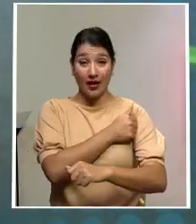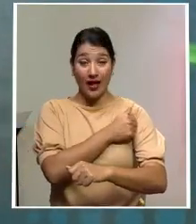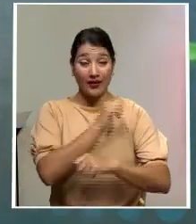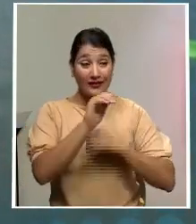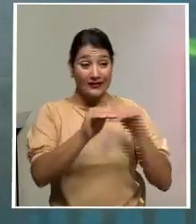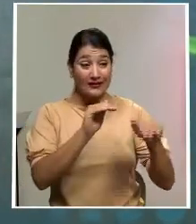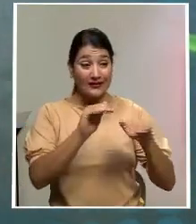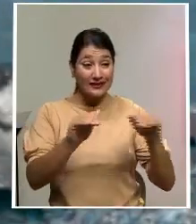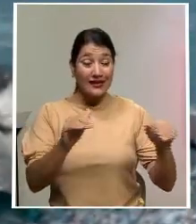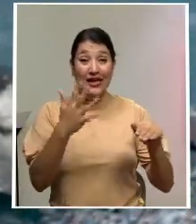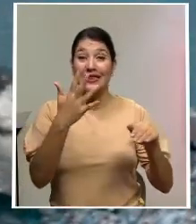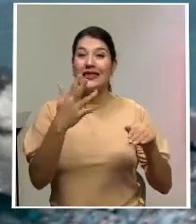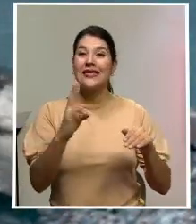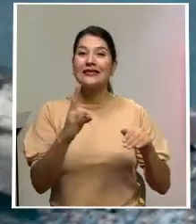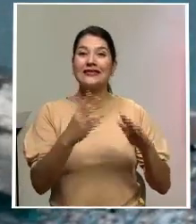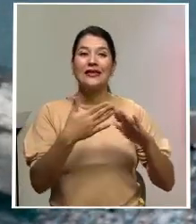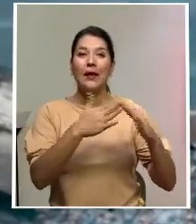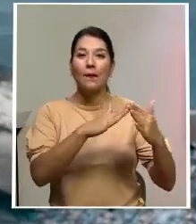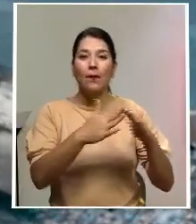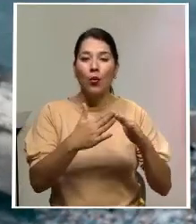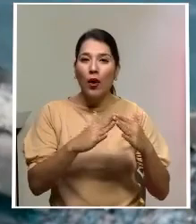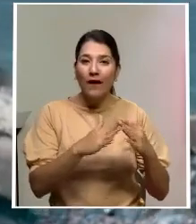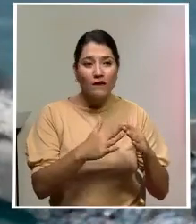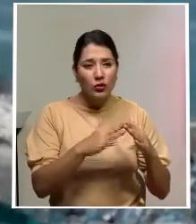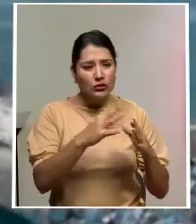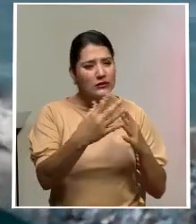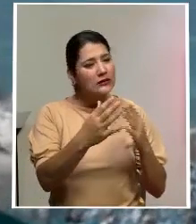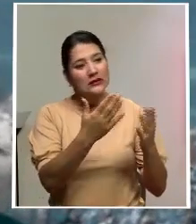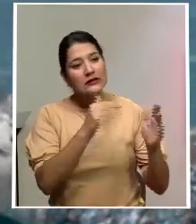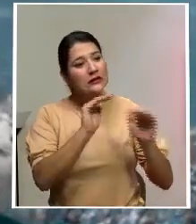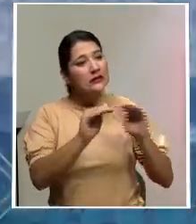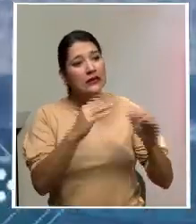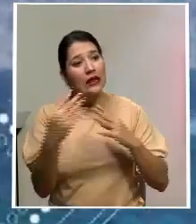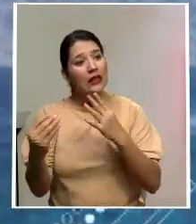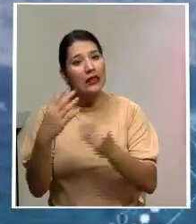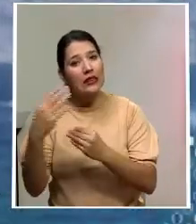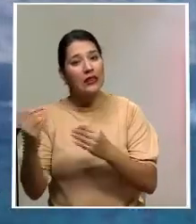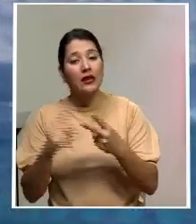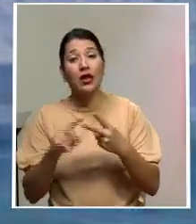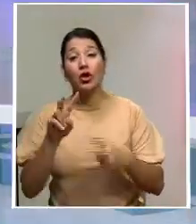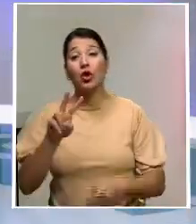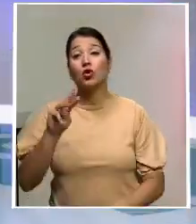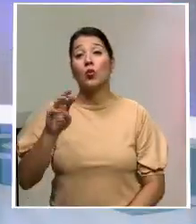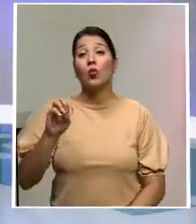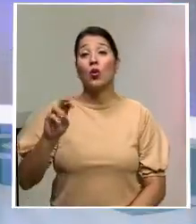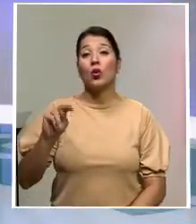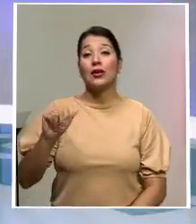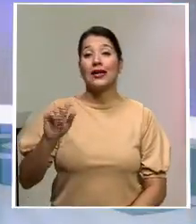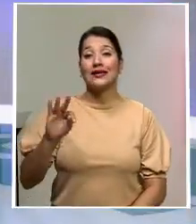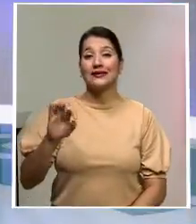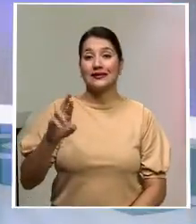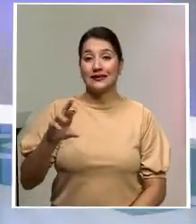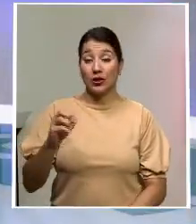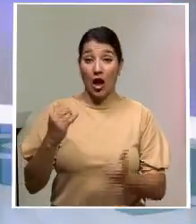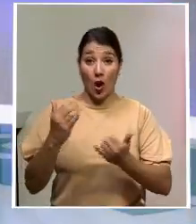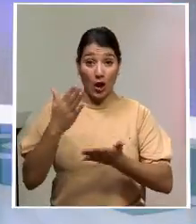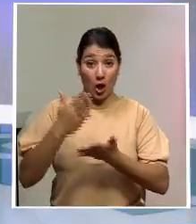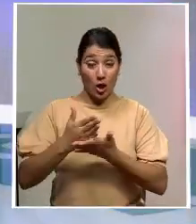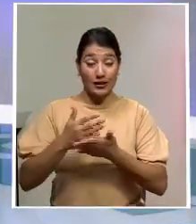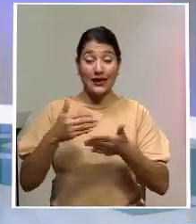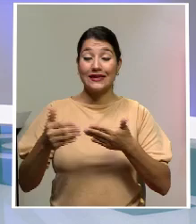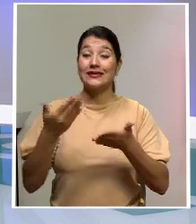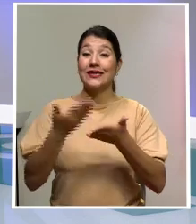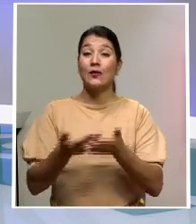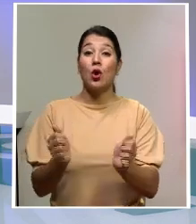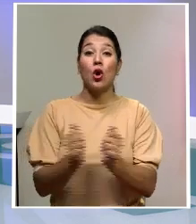menos 17 pueblos y caseríos, así como 2 monasterios. Vamos a un corte y volvemos con